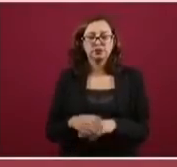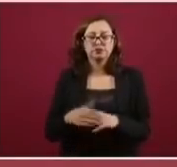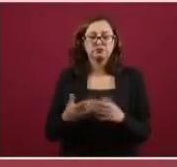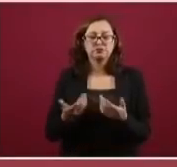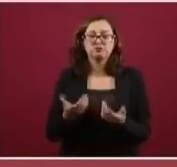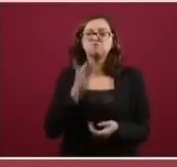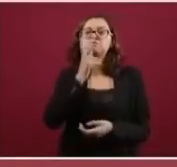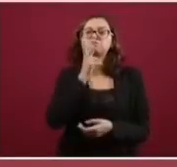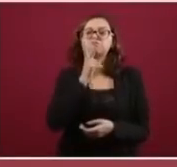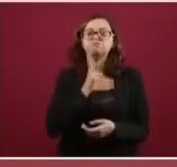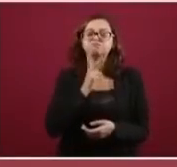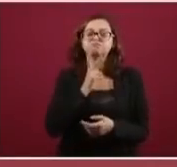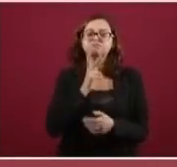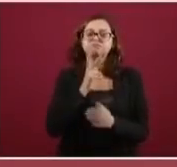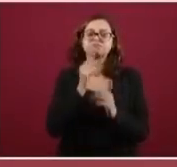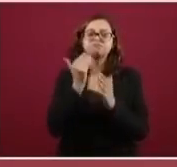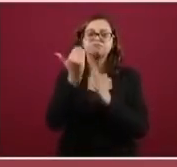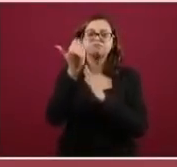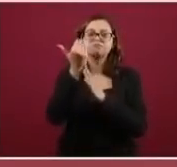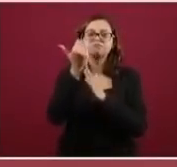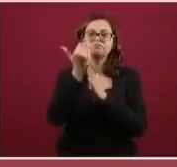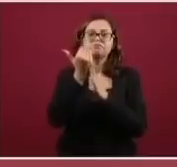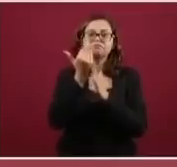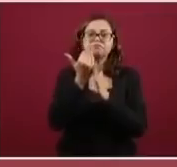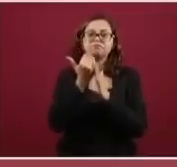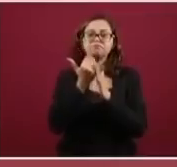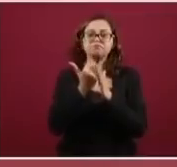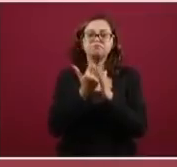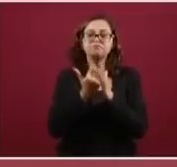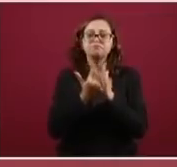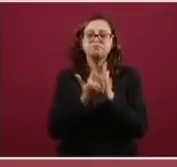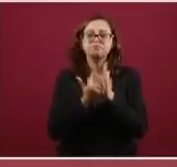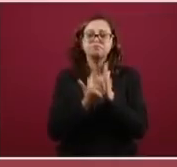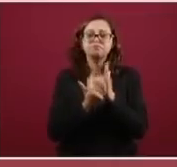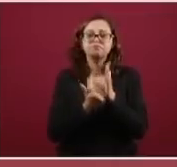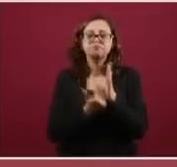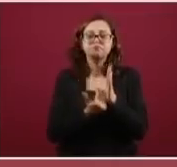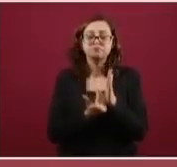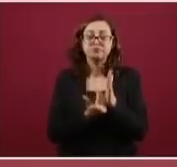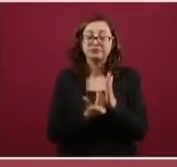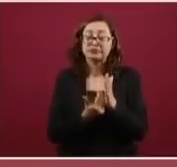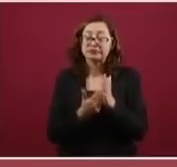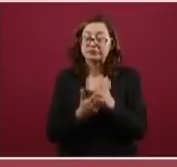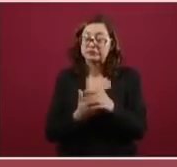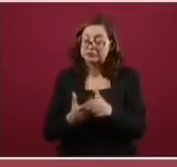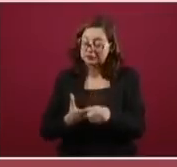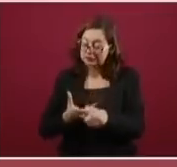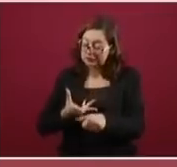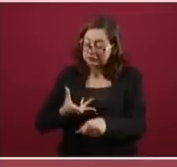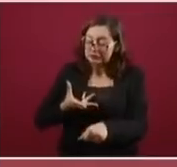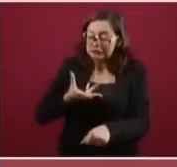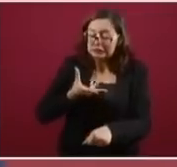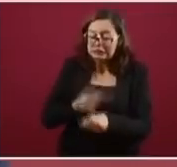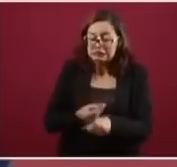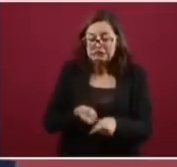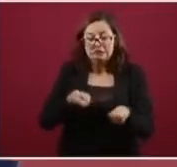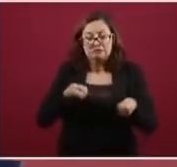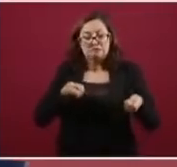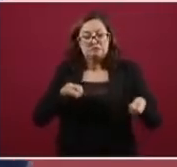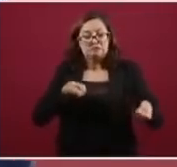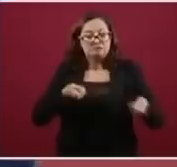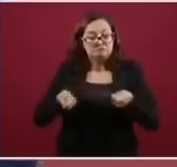permanente constante en la producción se estabilizó y ya